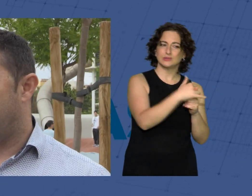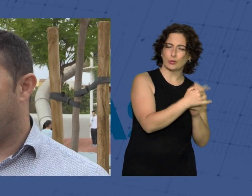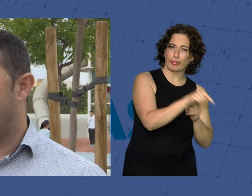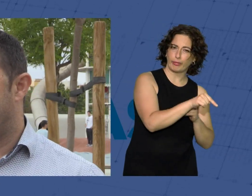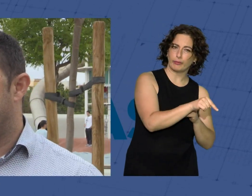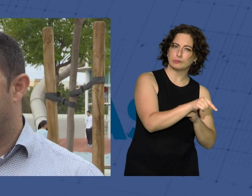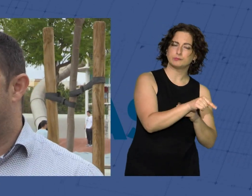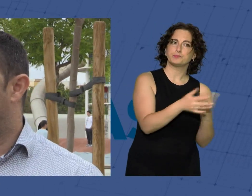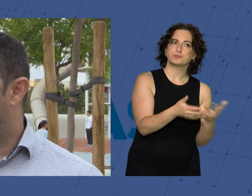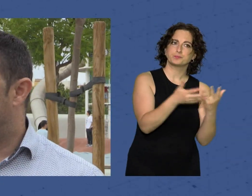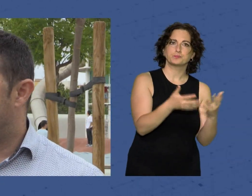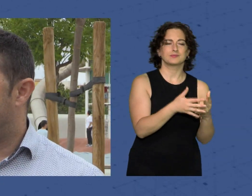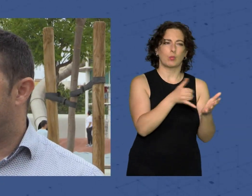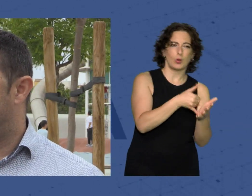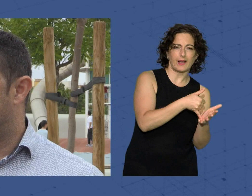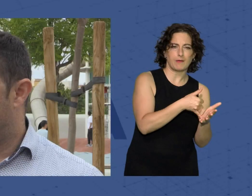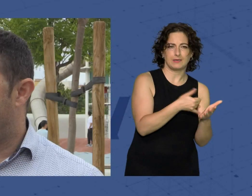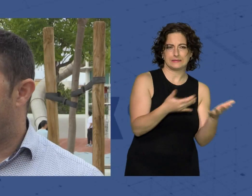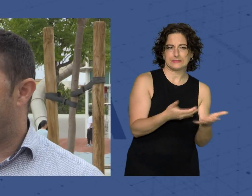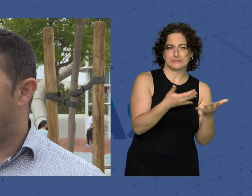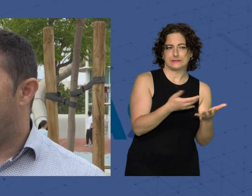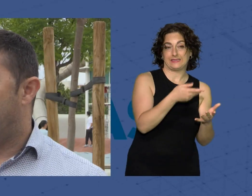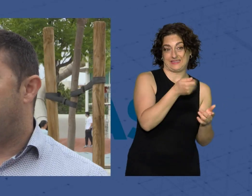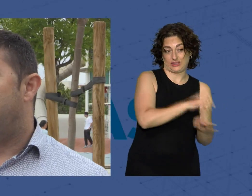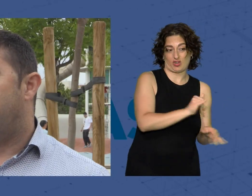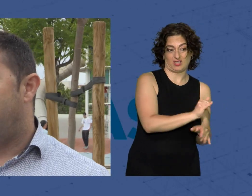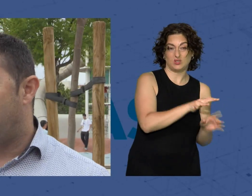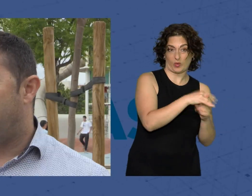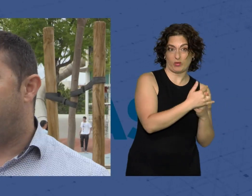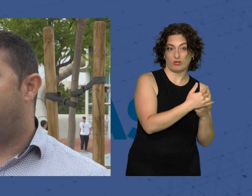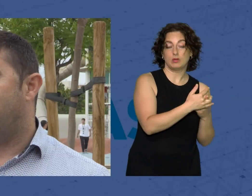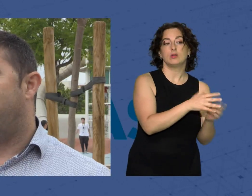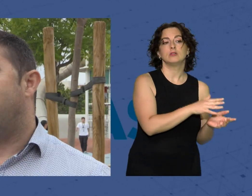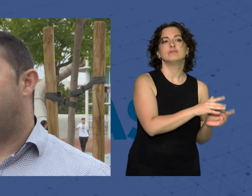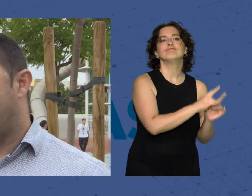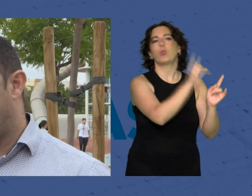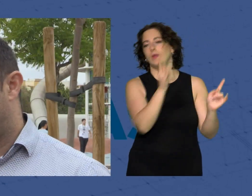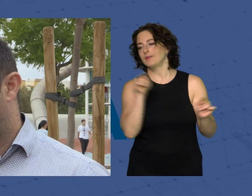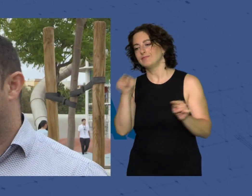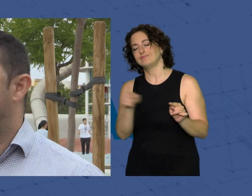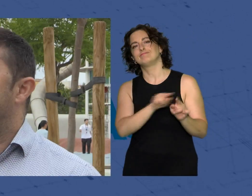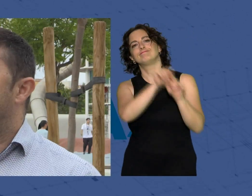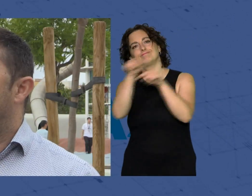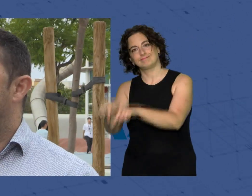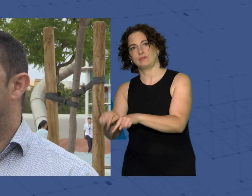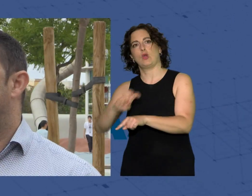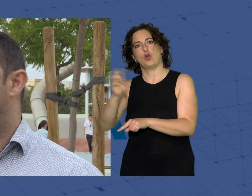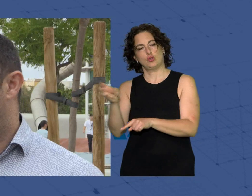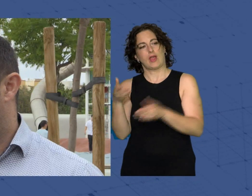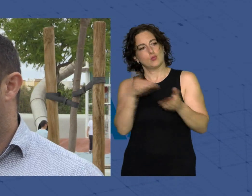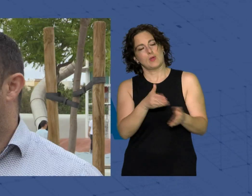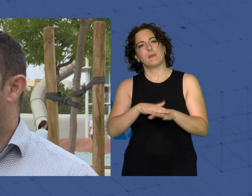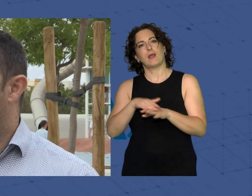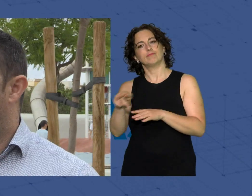vulnerable de la que procede el niño y ayudarle para que vaya a otra parte, que es donde